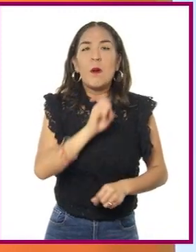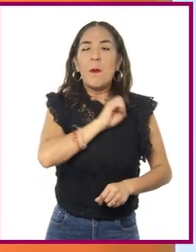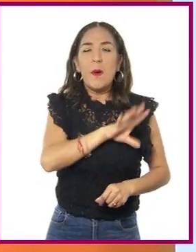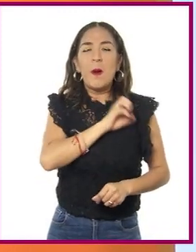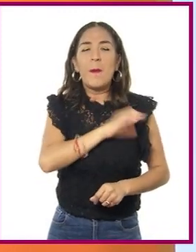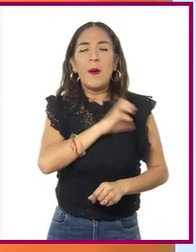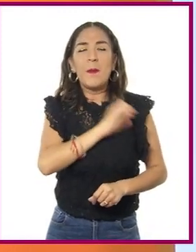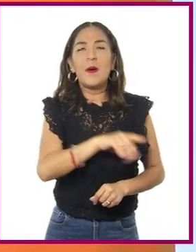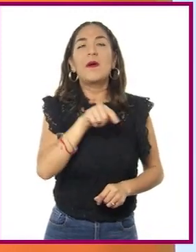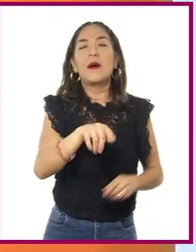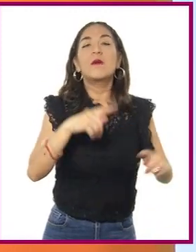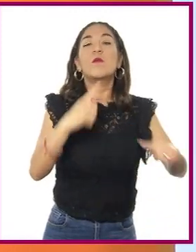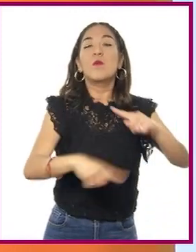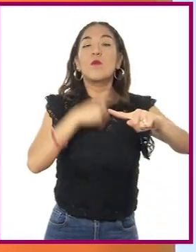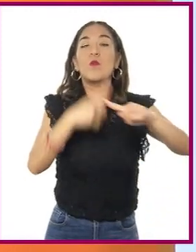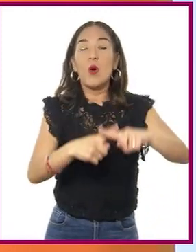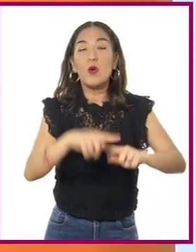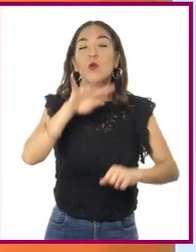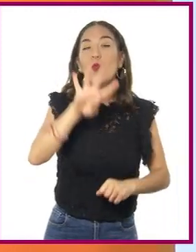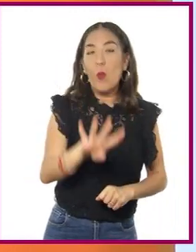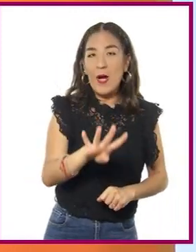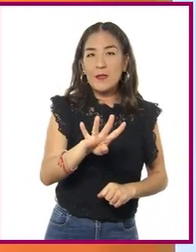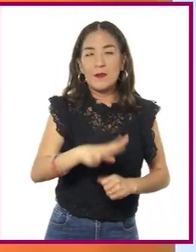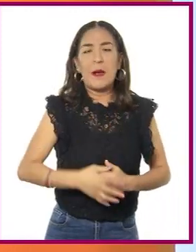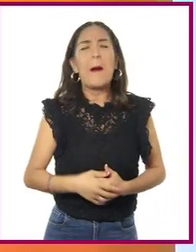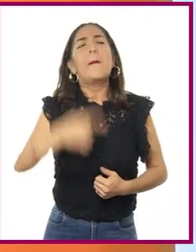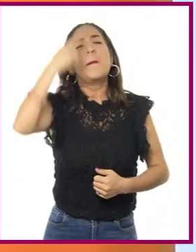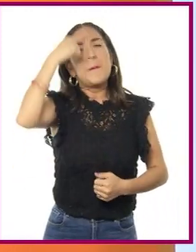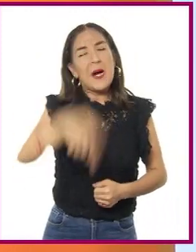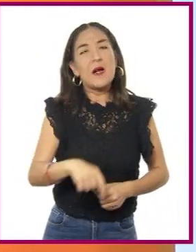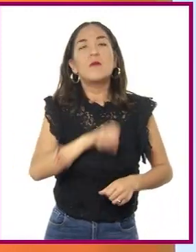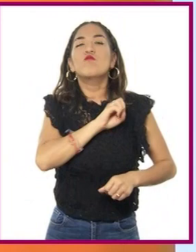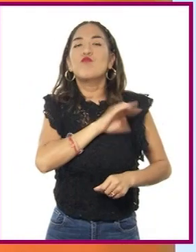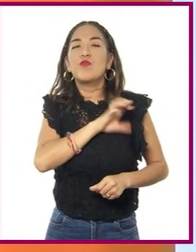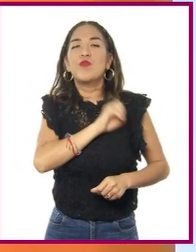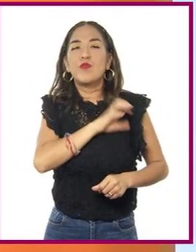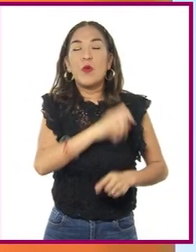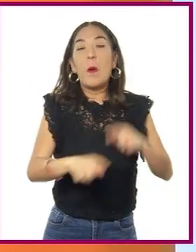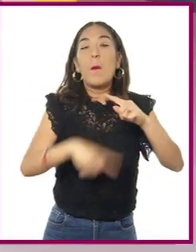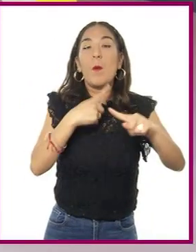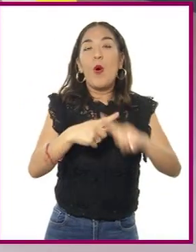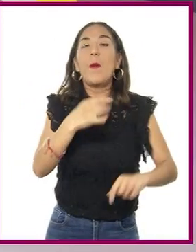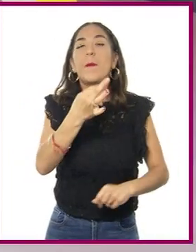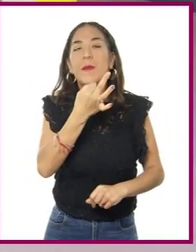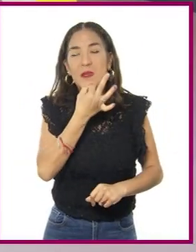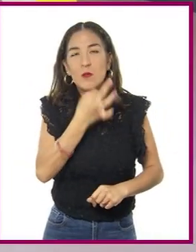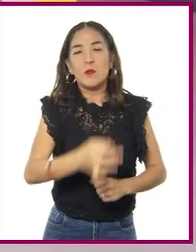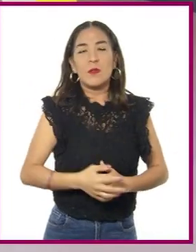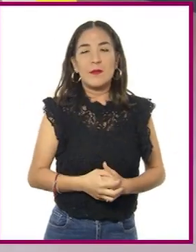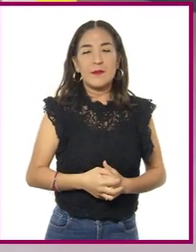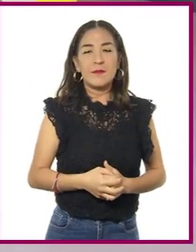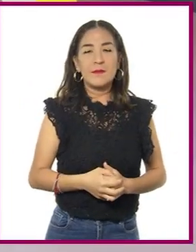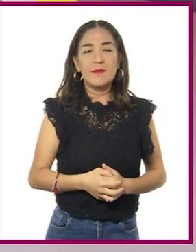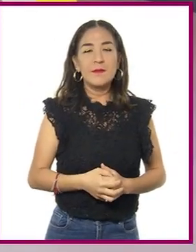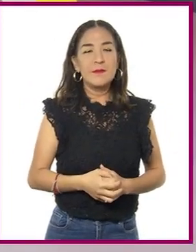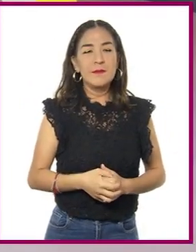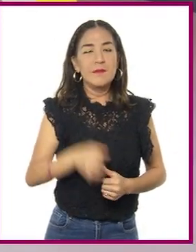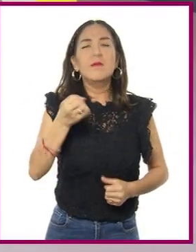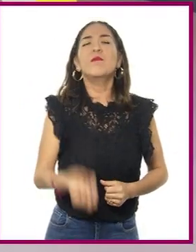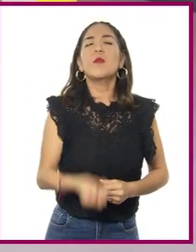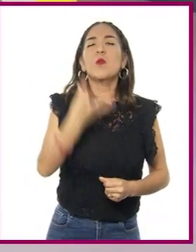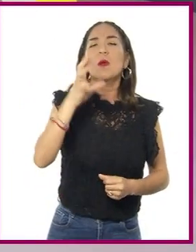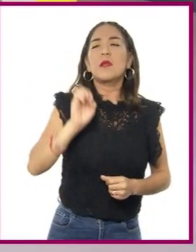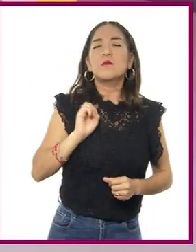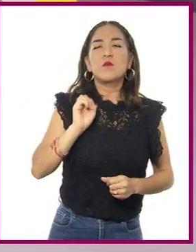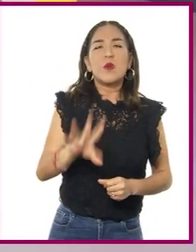el resultado se multiplicó por 4 para obtener las pulsaciones por minuto. ¿Y cuántas